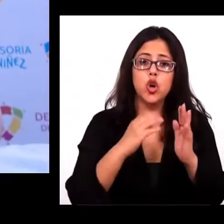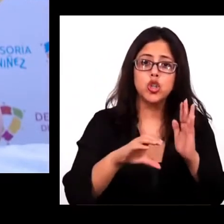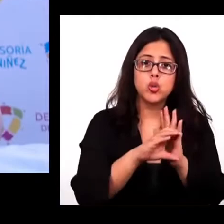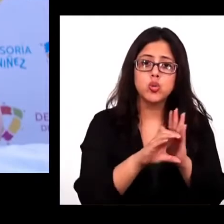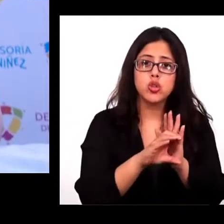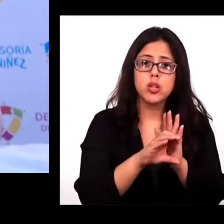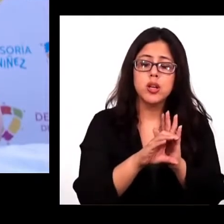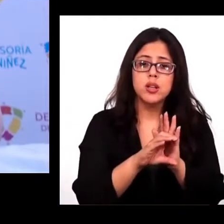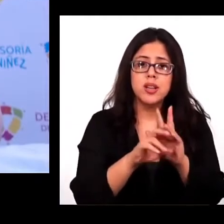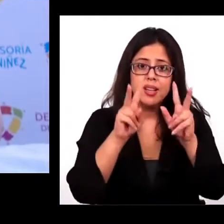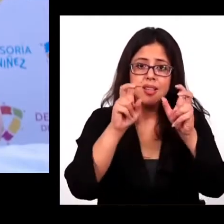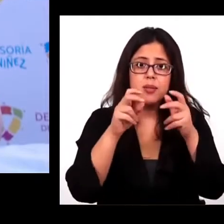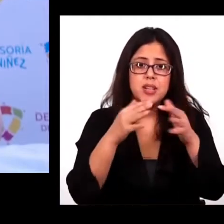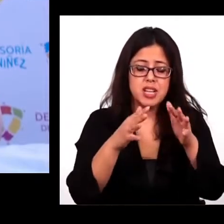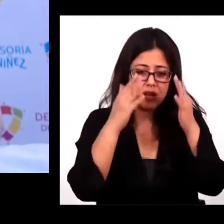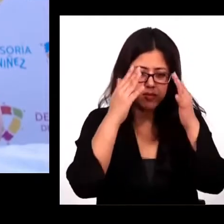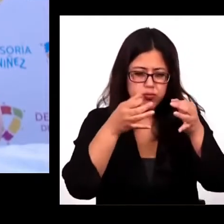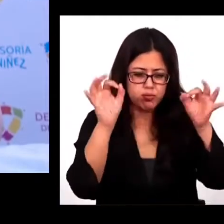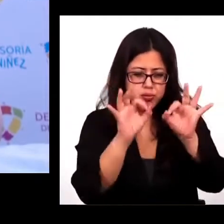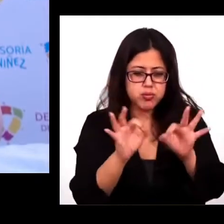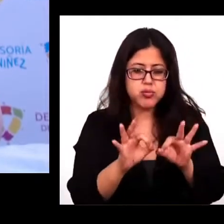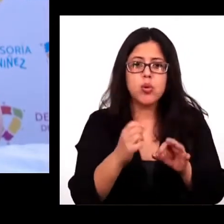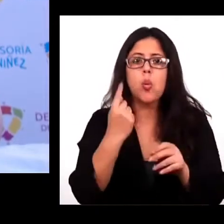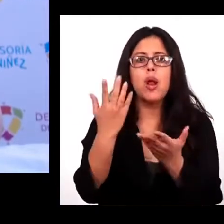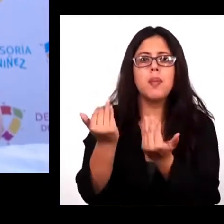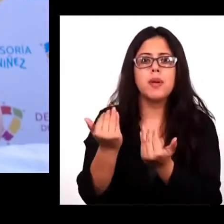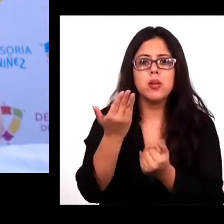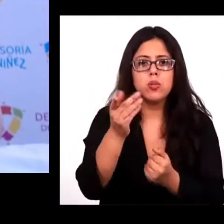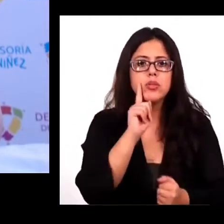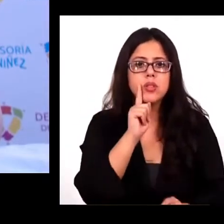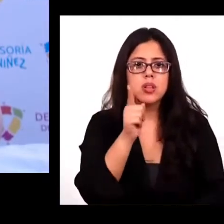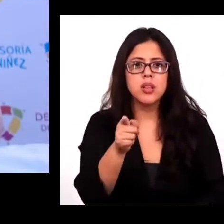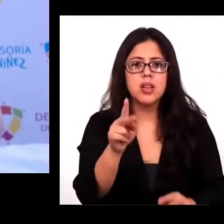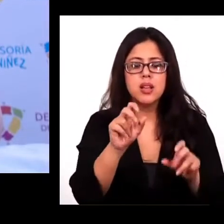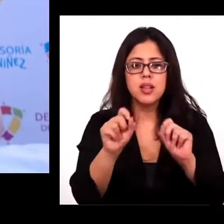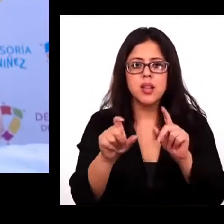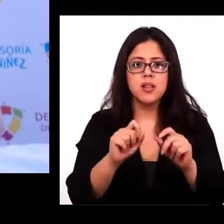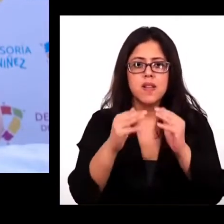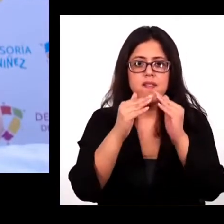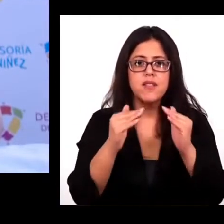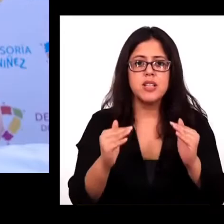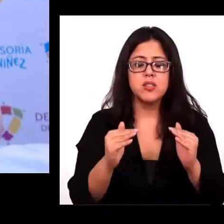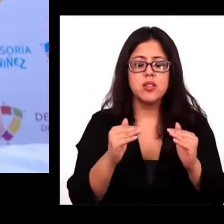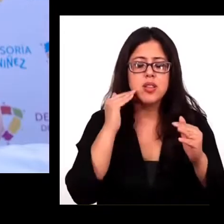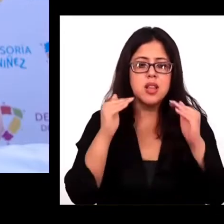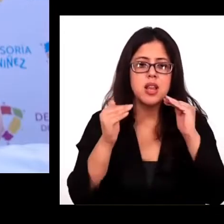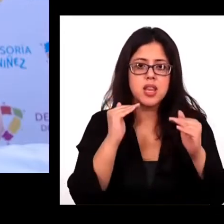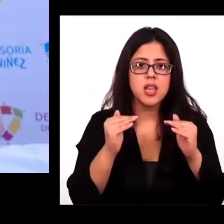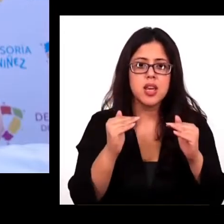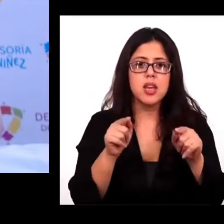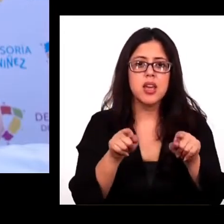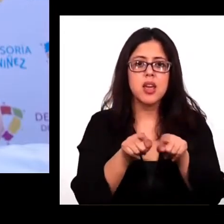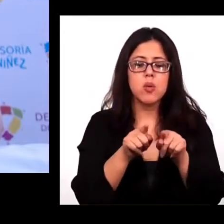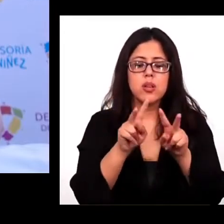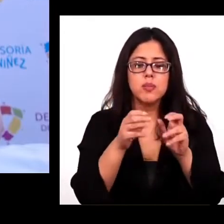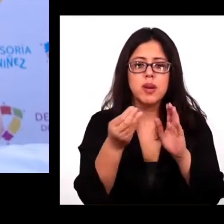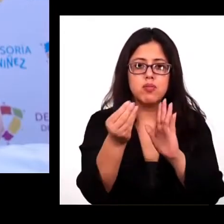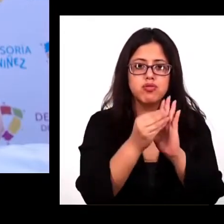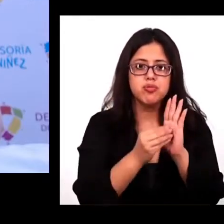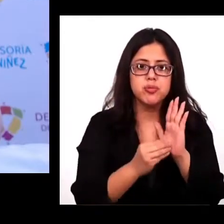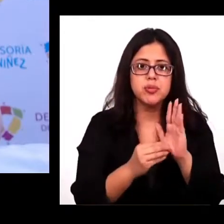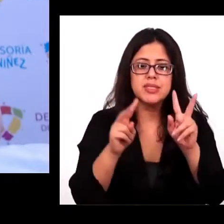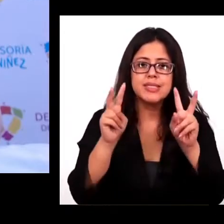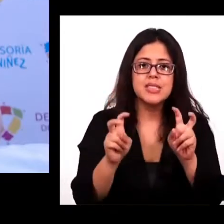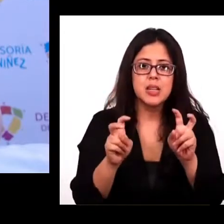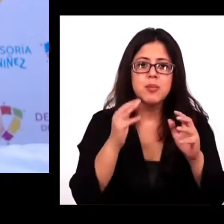a los temas de fondo. ¿Qué expectativas tiene usted o la Defensoría de la Niñez para abordar los temas relacionados con